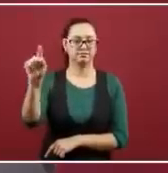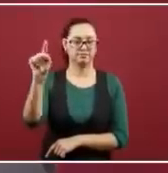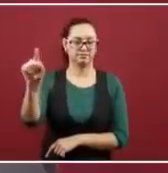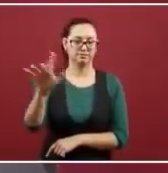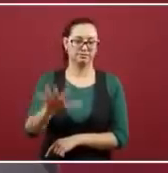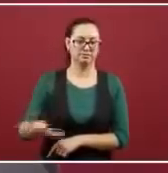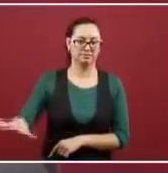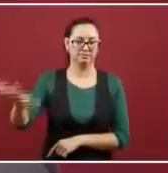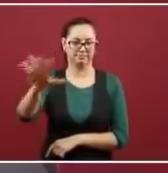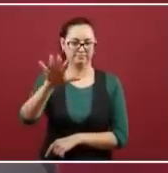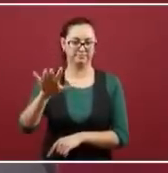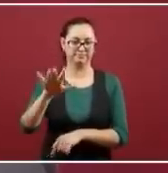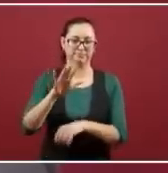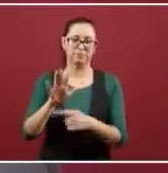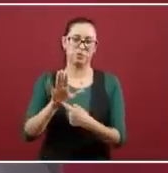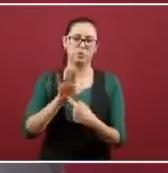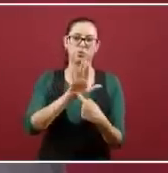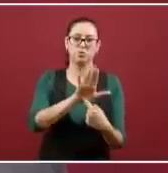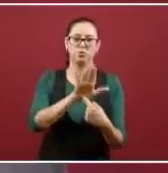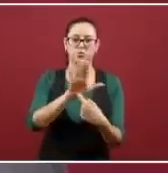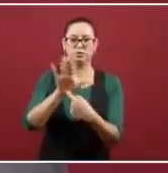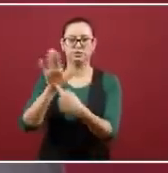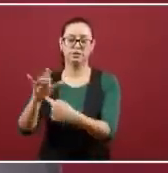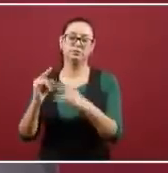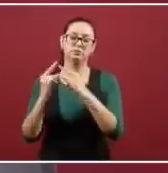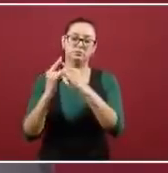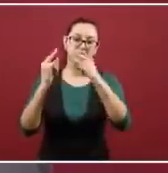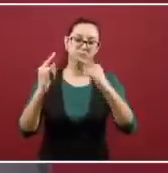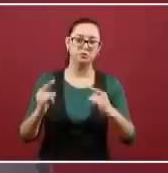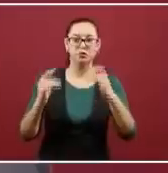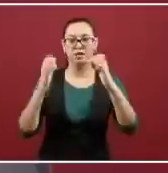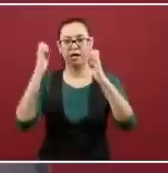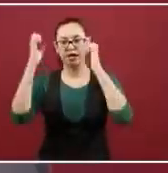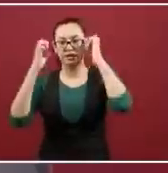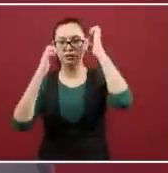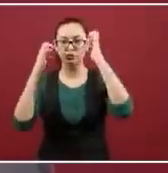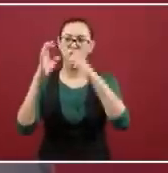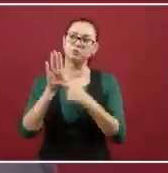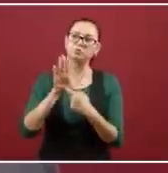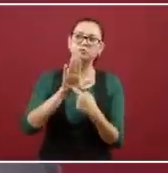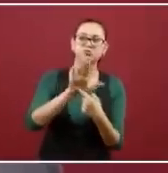Esta feria se convoca